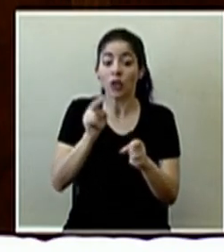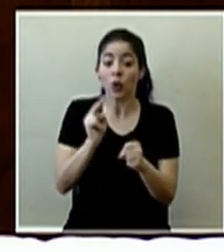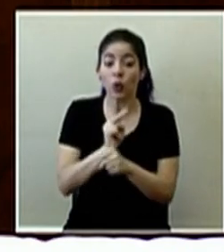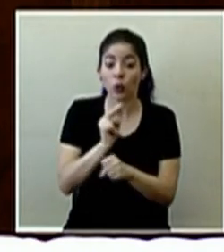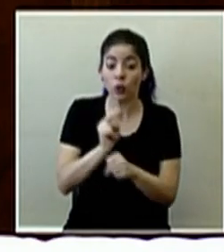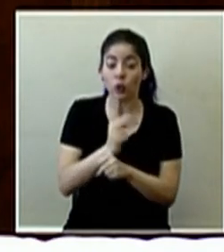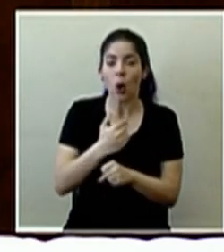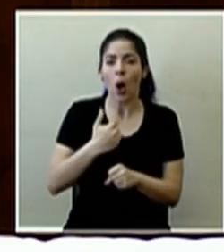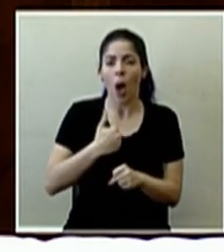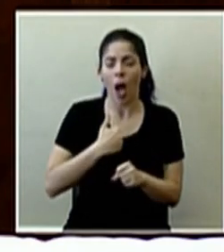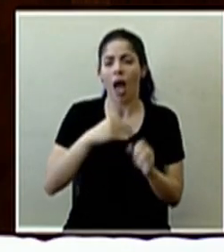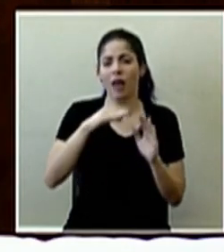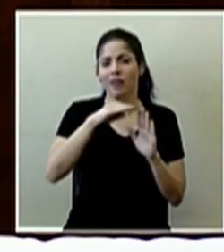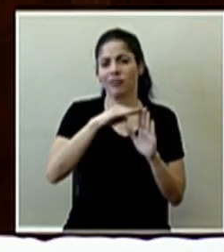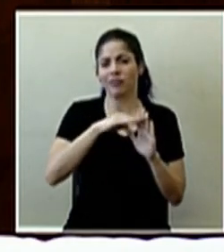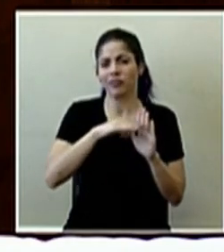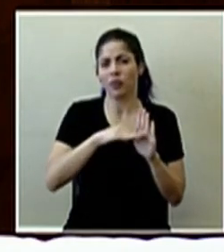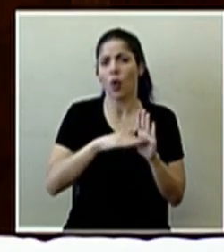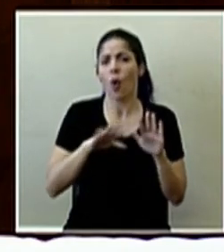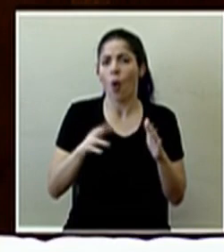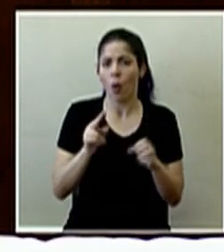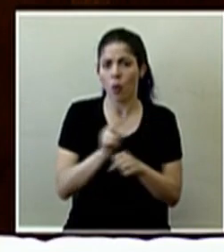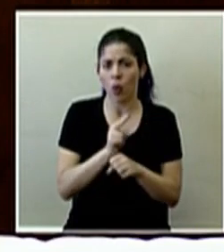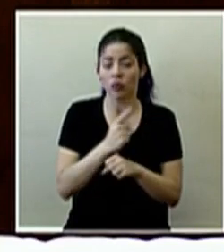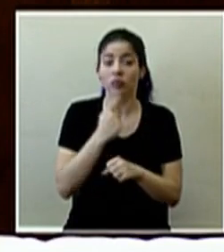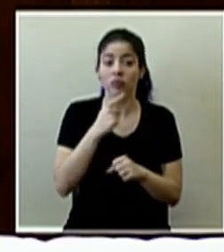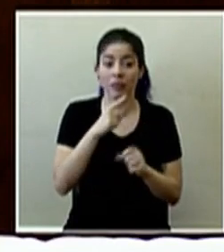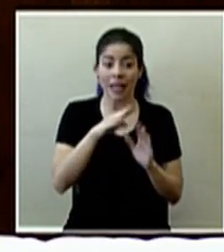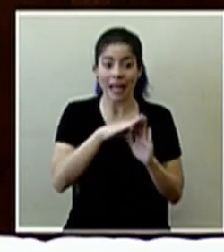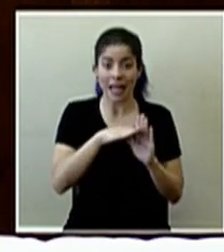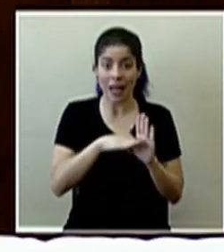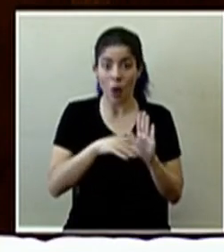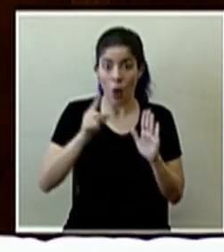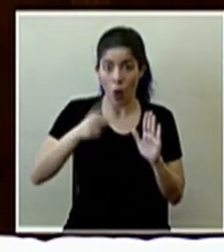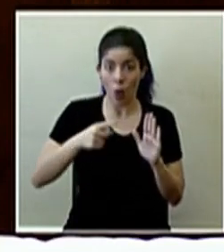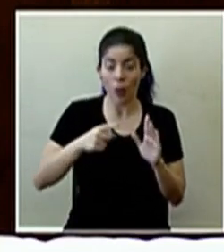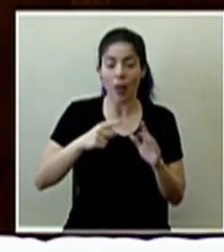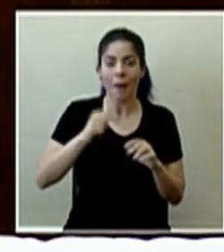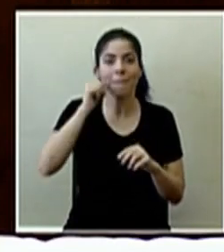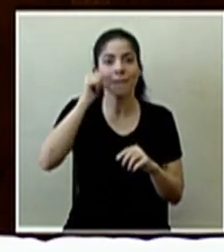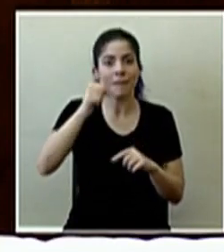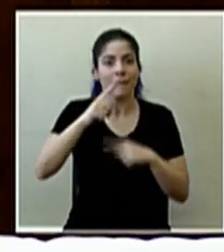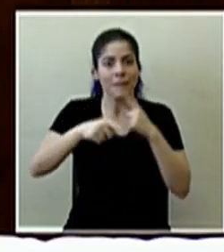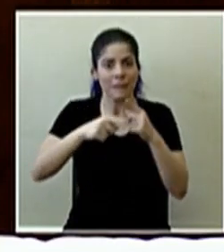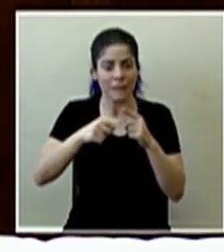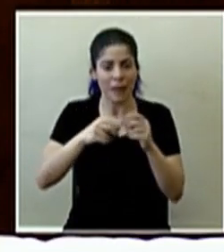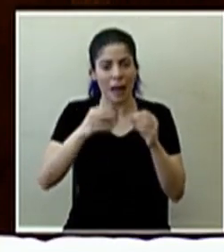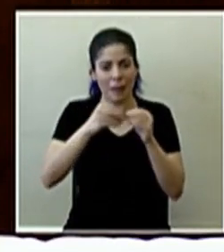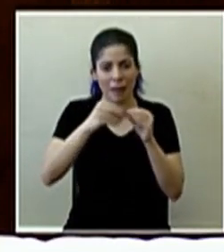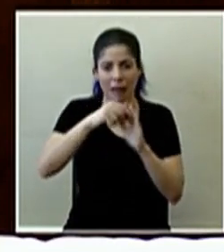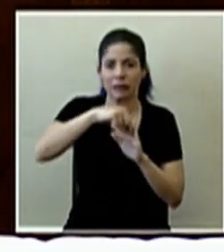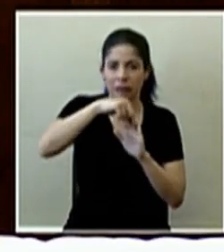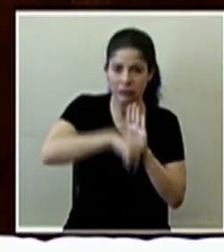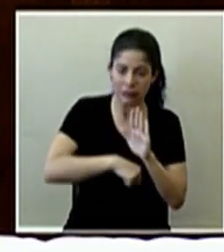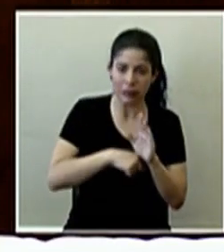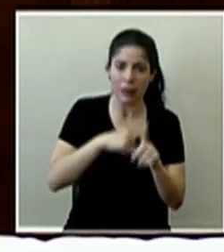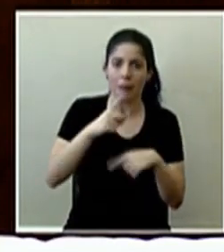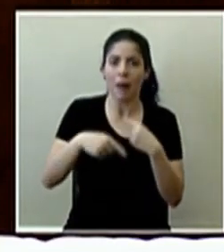uso, hay un lineamiento, ¿verdad? Vamos a ampliar incluso ese lineamiento a partir del día de mañana y estaríamos